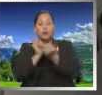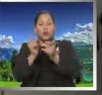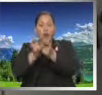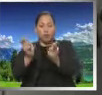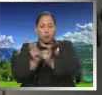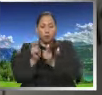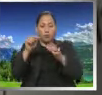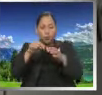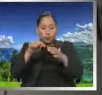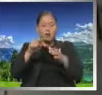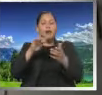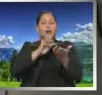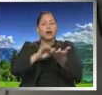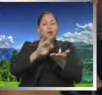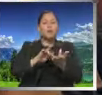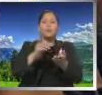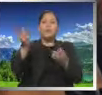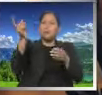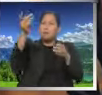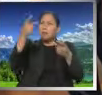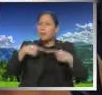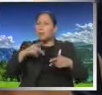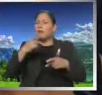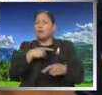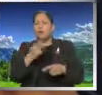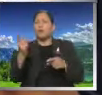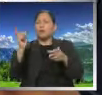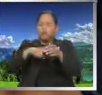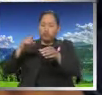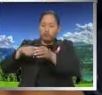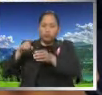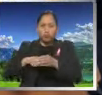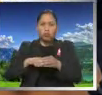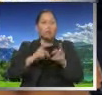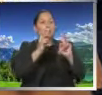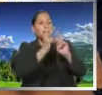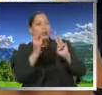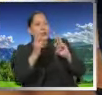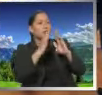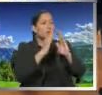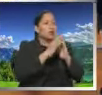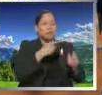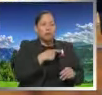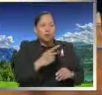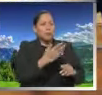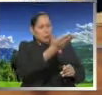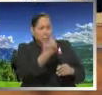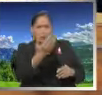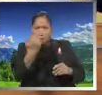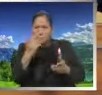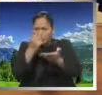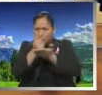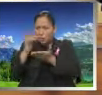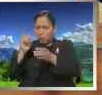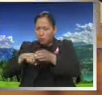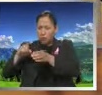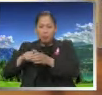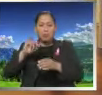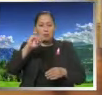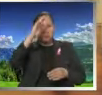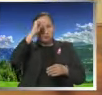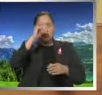y la participación de las comunidades. Se iban a vecindades y tal, y involucraban a